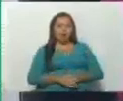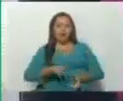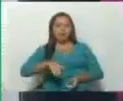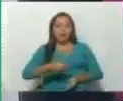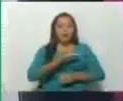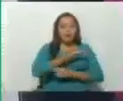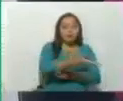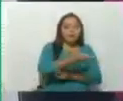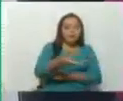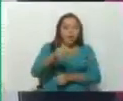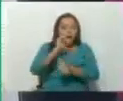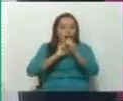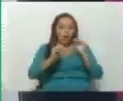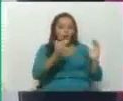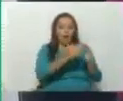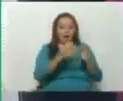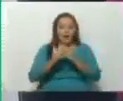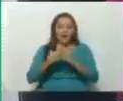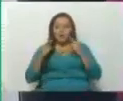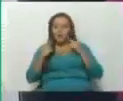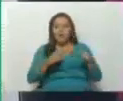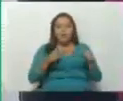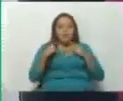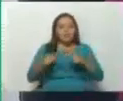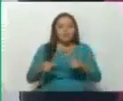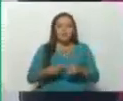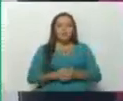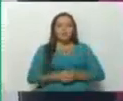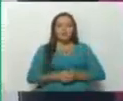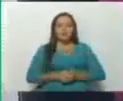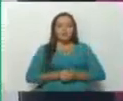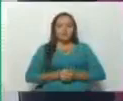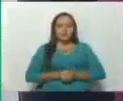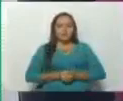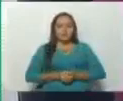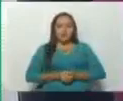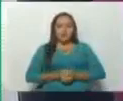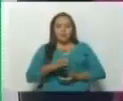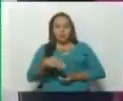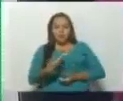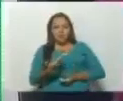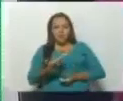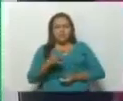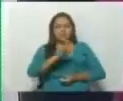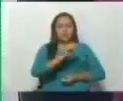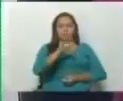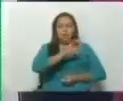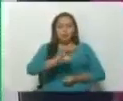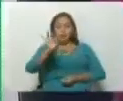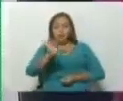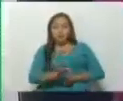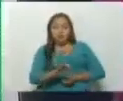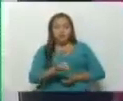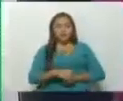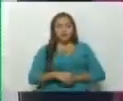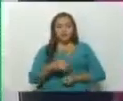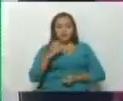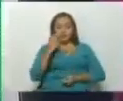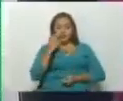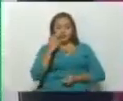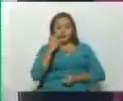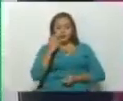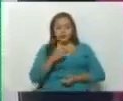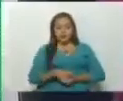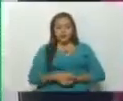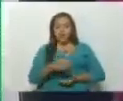agua a las casas, las pérdidas pueden representar más del 50%, por lo cual no